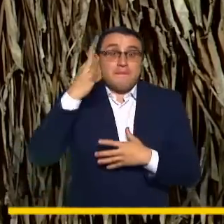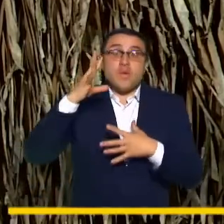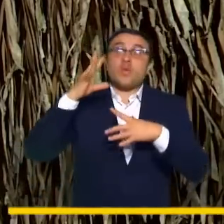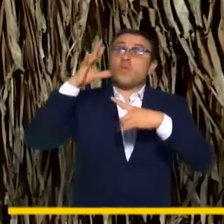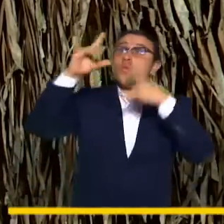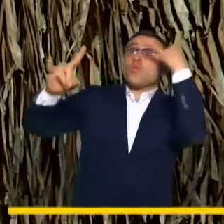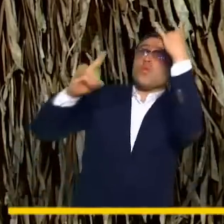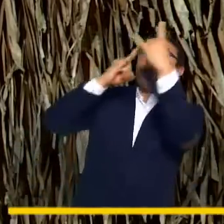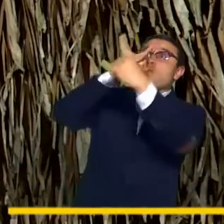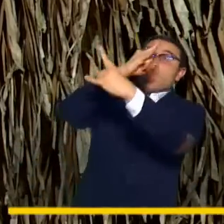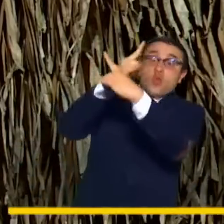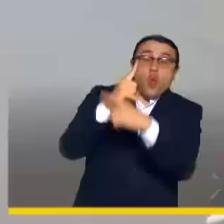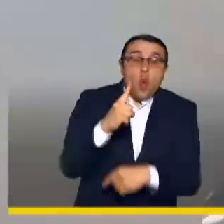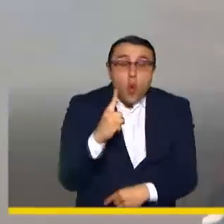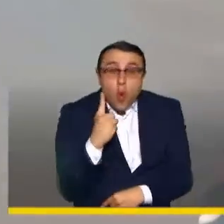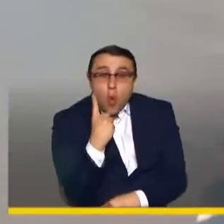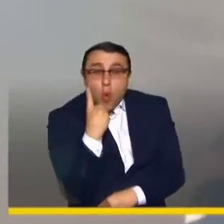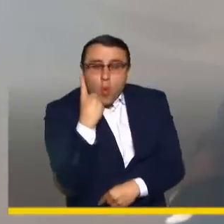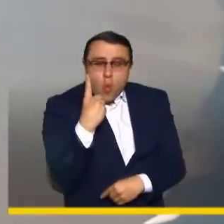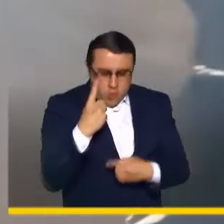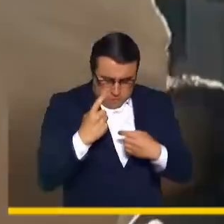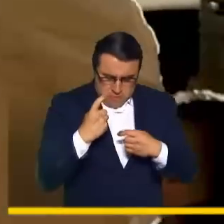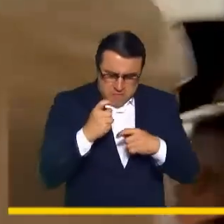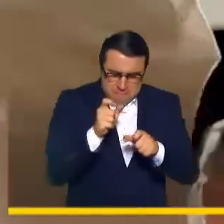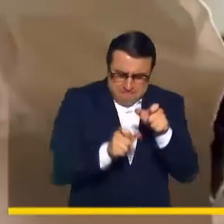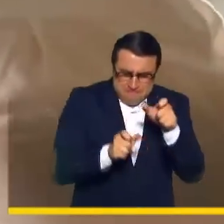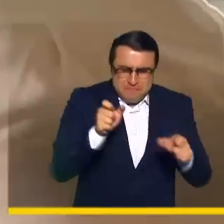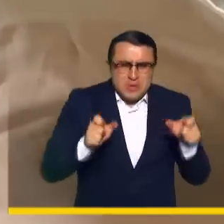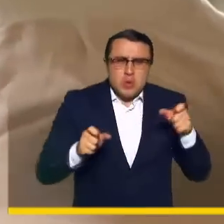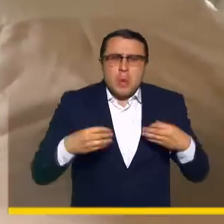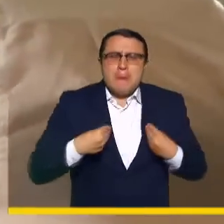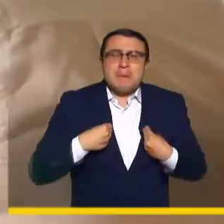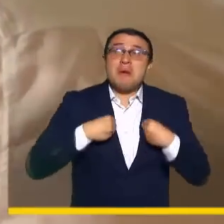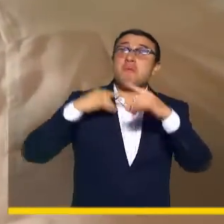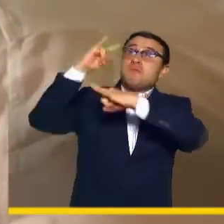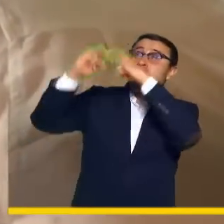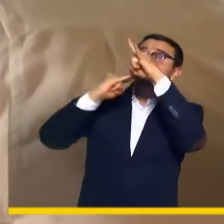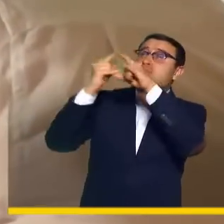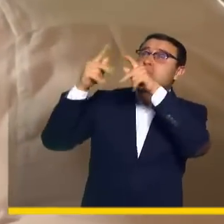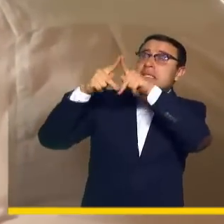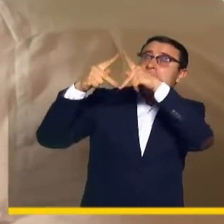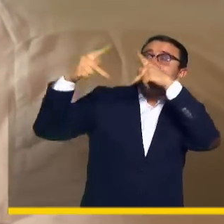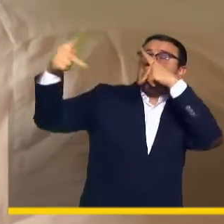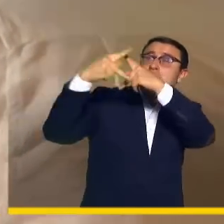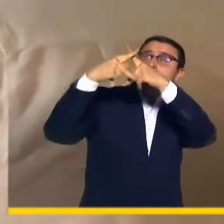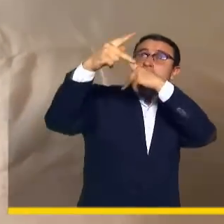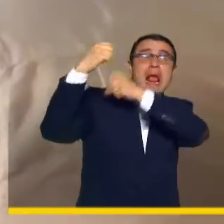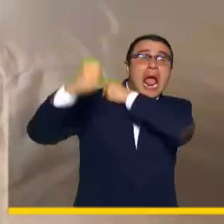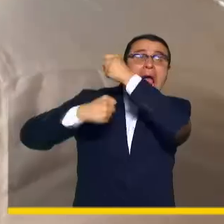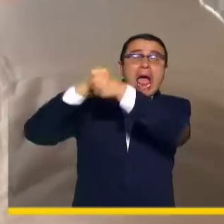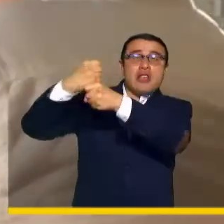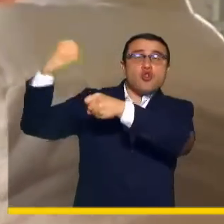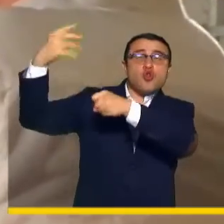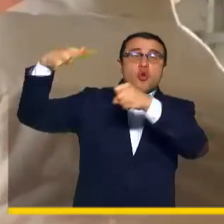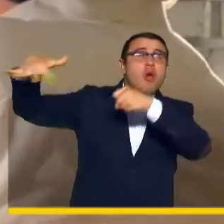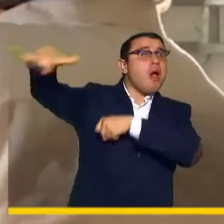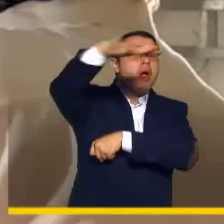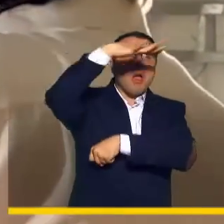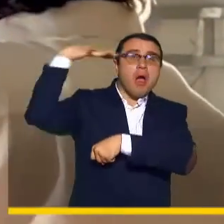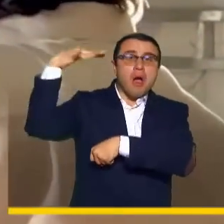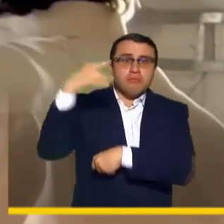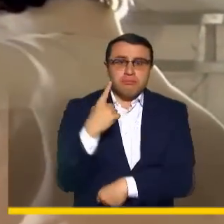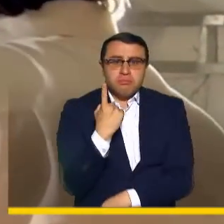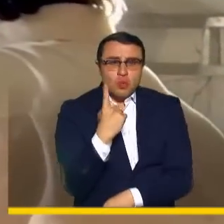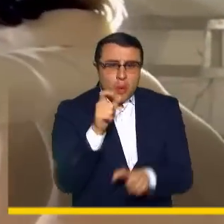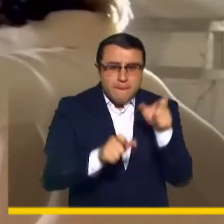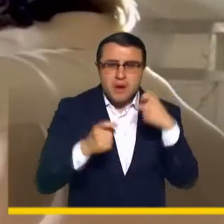únicas especies vivas, quién sabe en cuántos millones de kilómetros, años luz a la redonda,